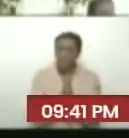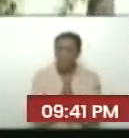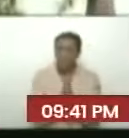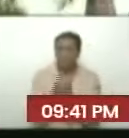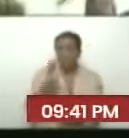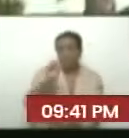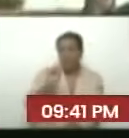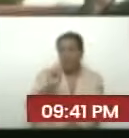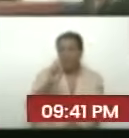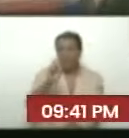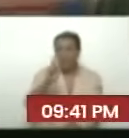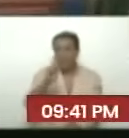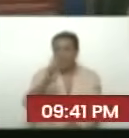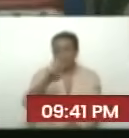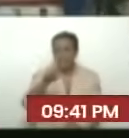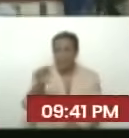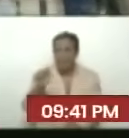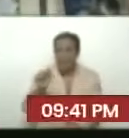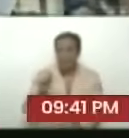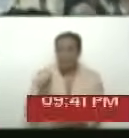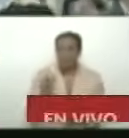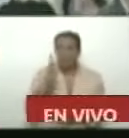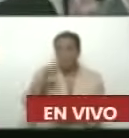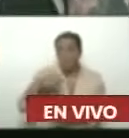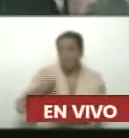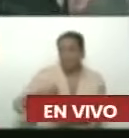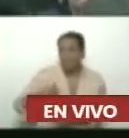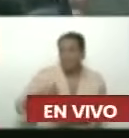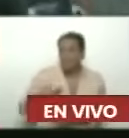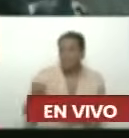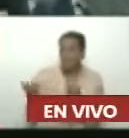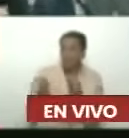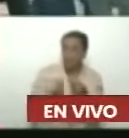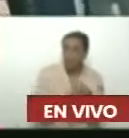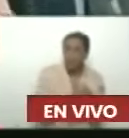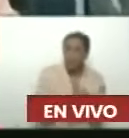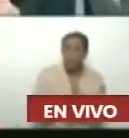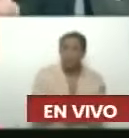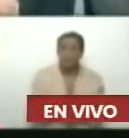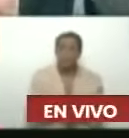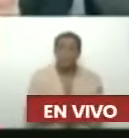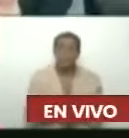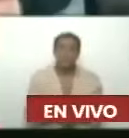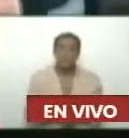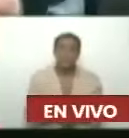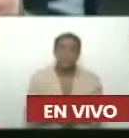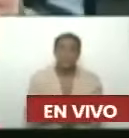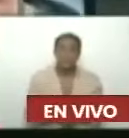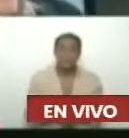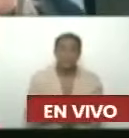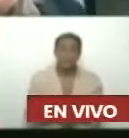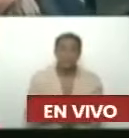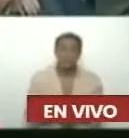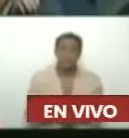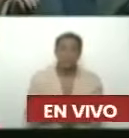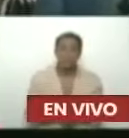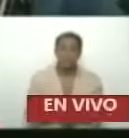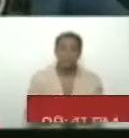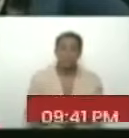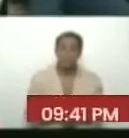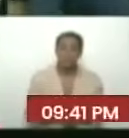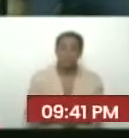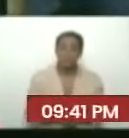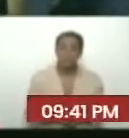Estela y el embajador de Argentina, Oscar, aquí al lado de nosotros. Porque esto es un honor, Oscar, tener aquí a la